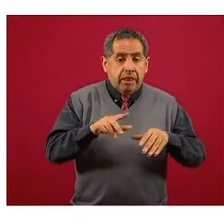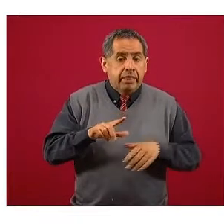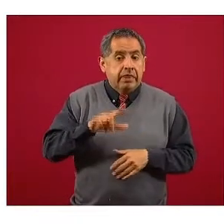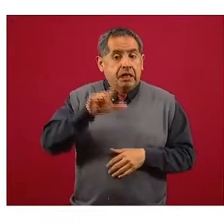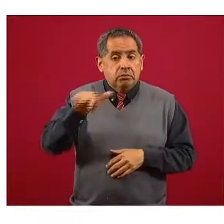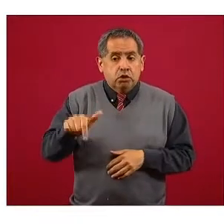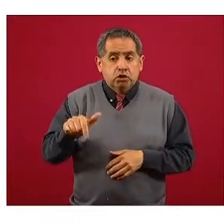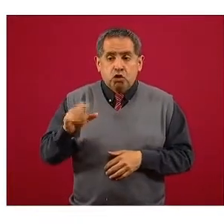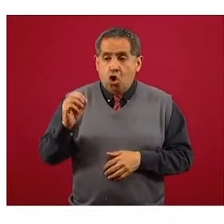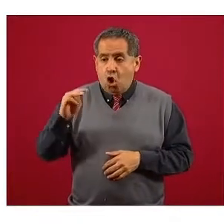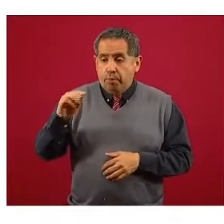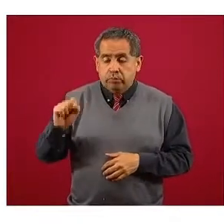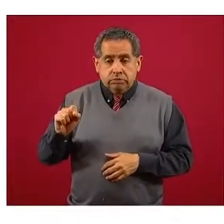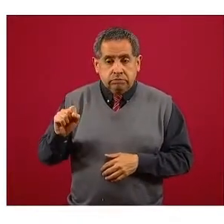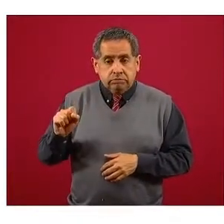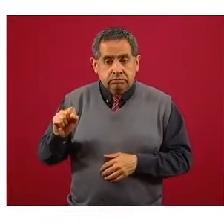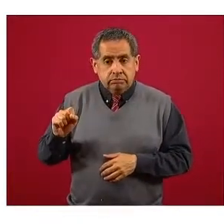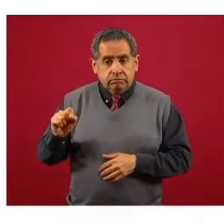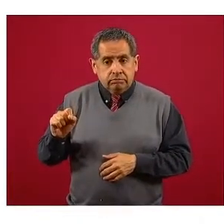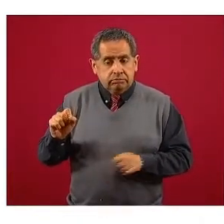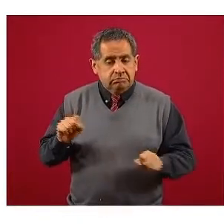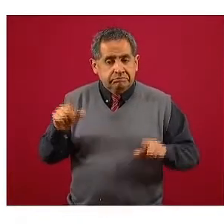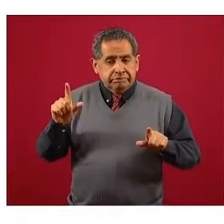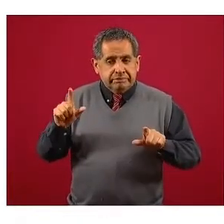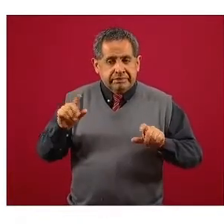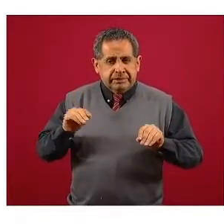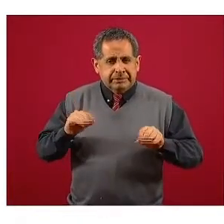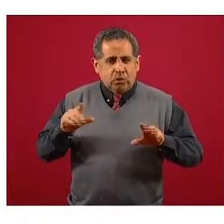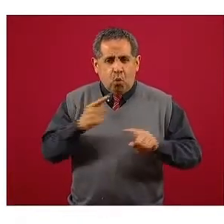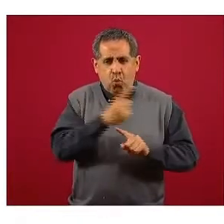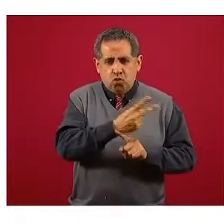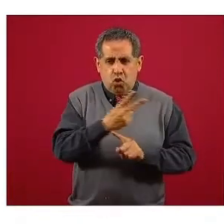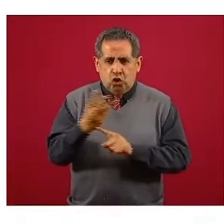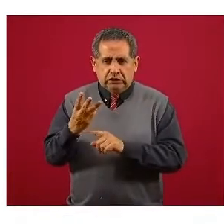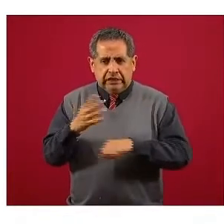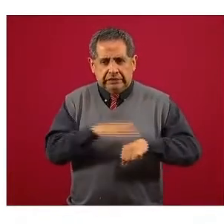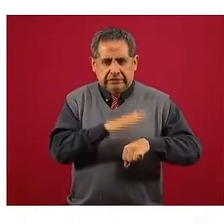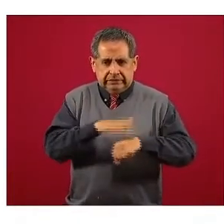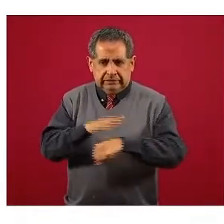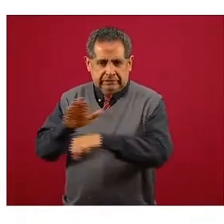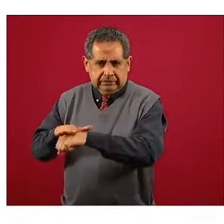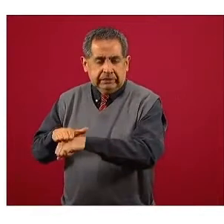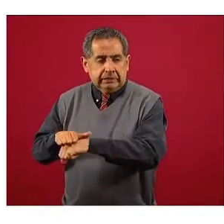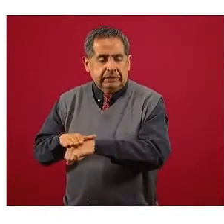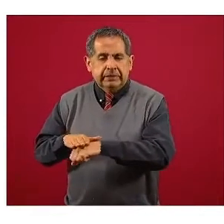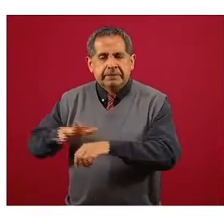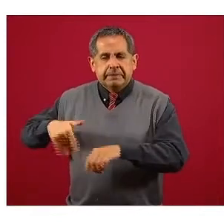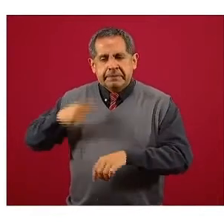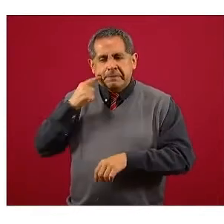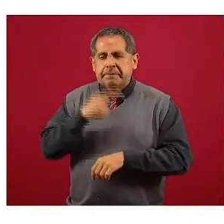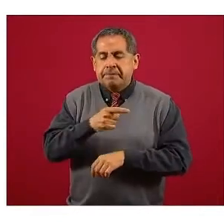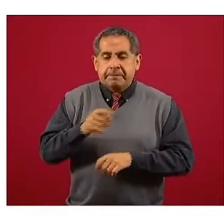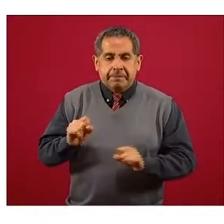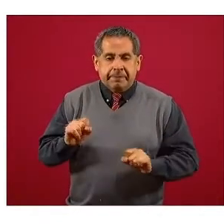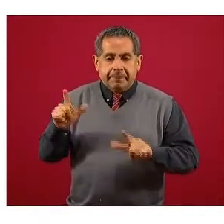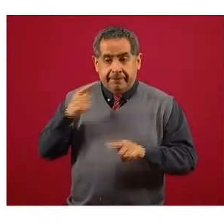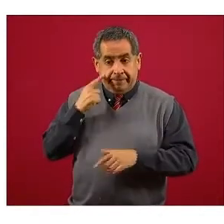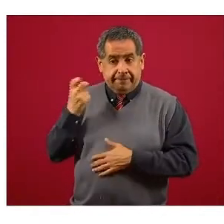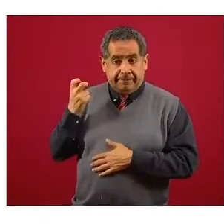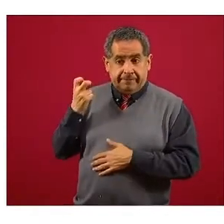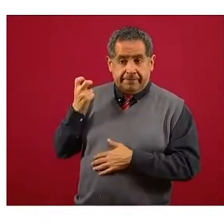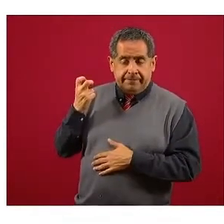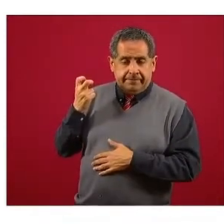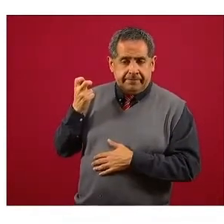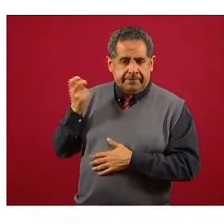la Organización Mundial de la Salud ya coloca las categorías que estamos observando y que acabamos de revisar. Entonces, este mapa